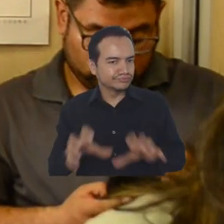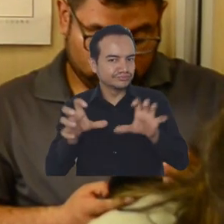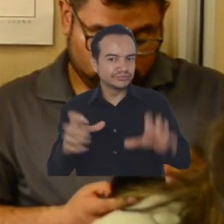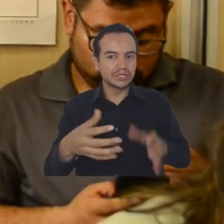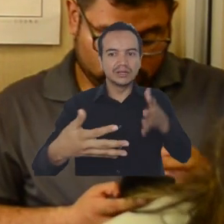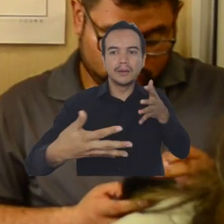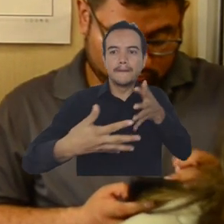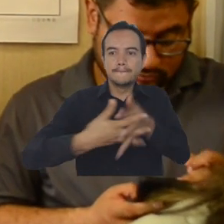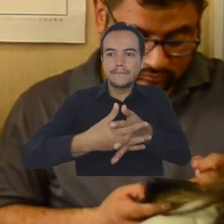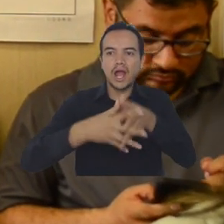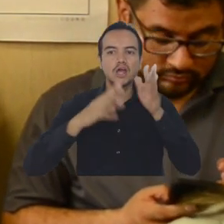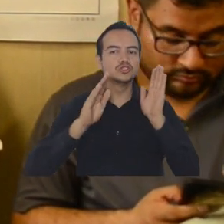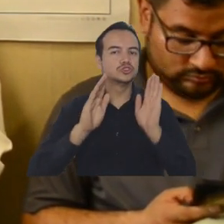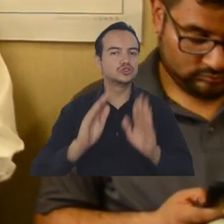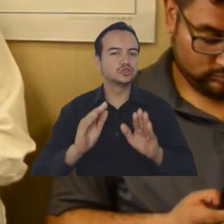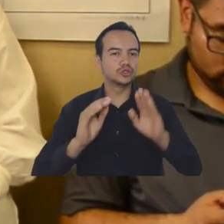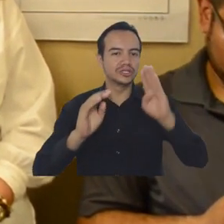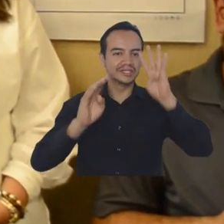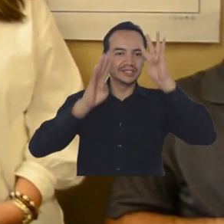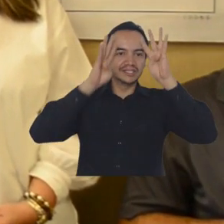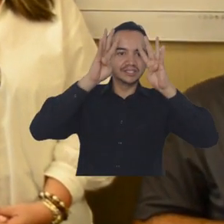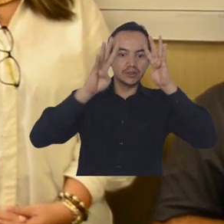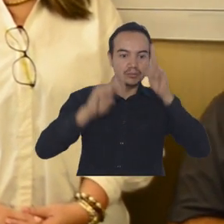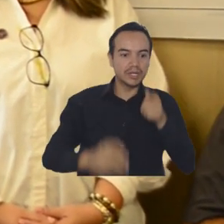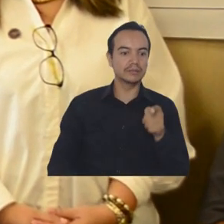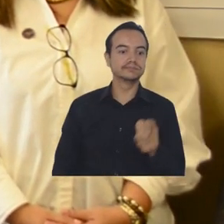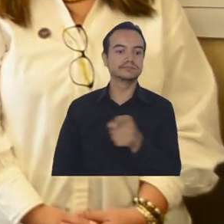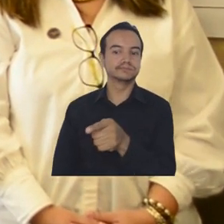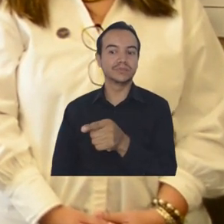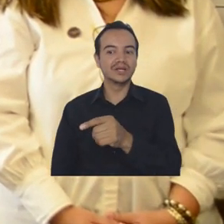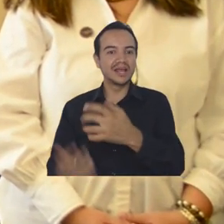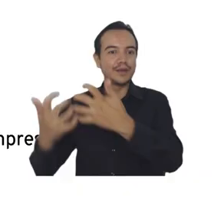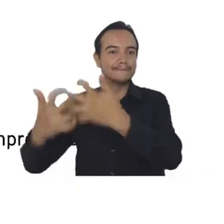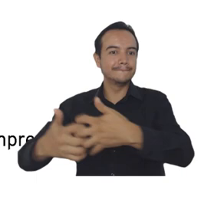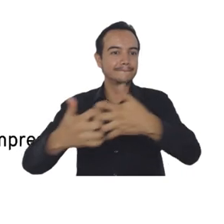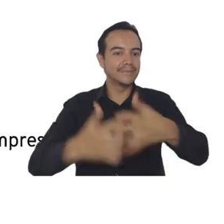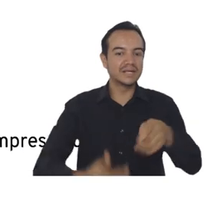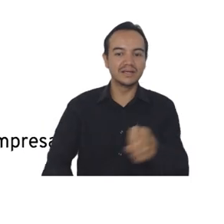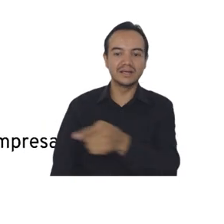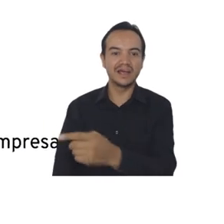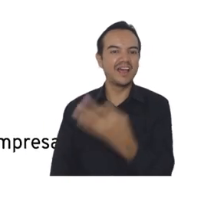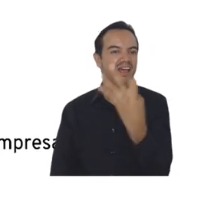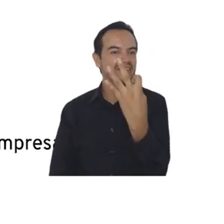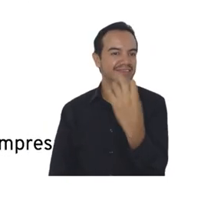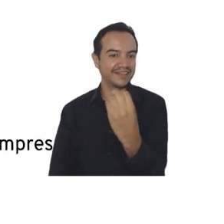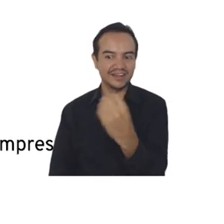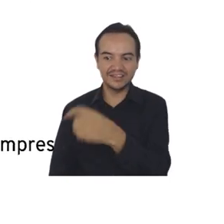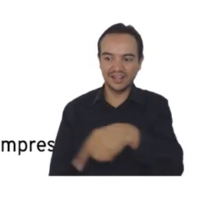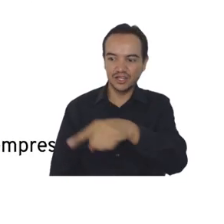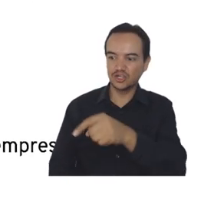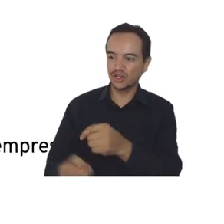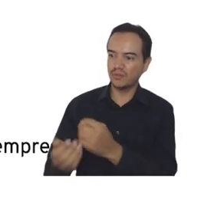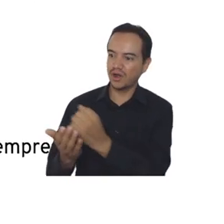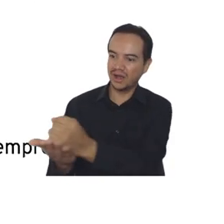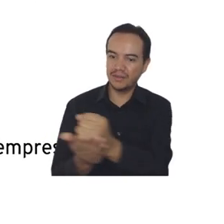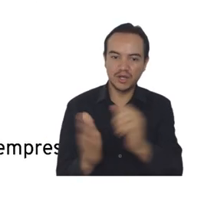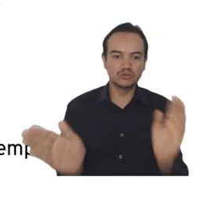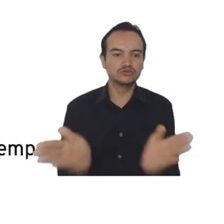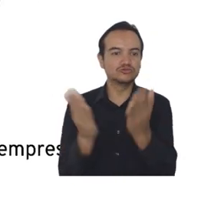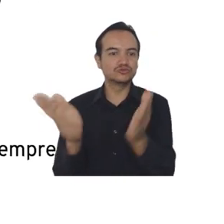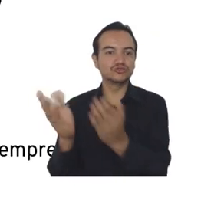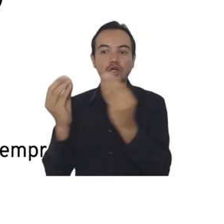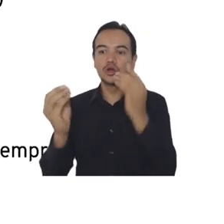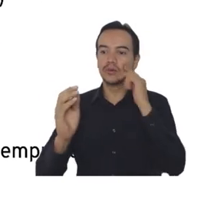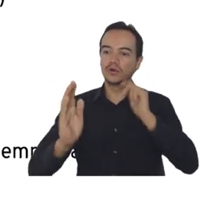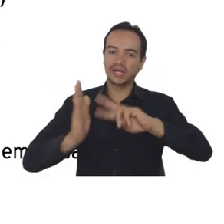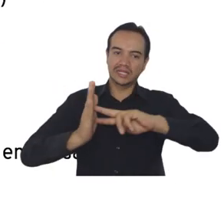prototipos que son representativos para las 30 empresas beneficiarias en el marco de la capacidad de gestión y desde